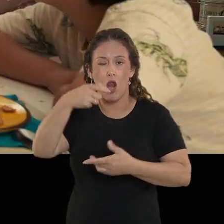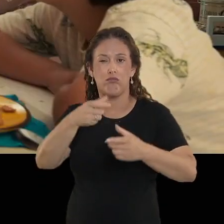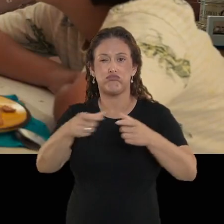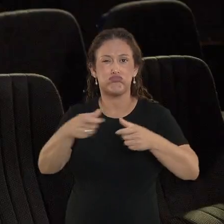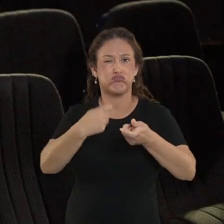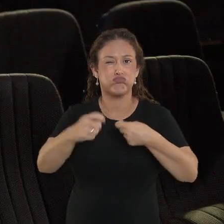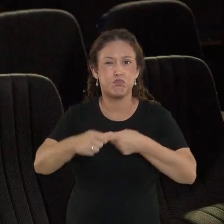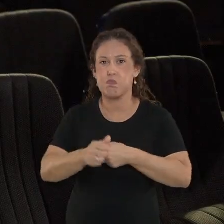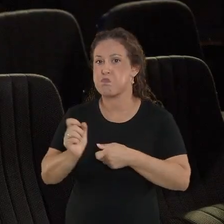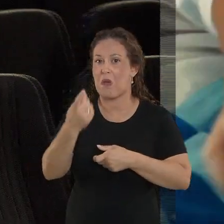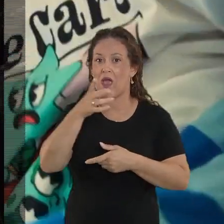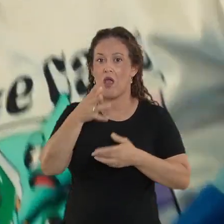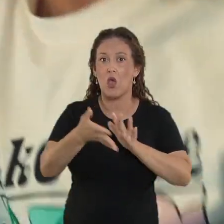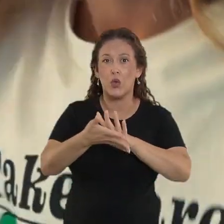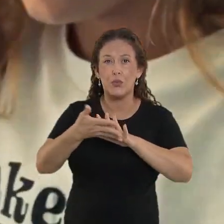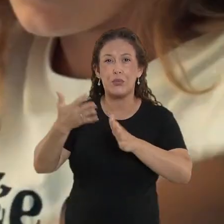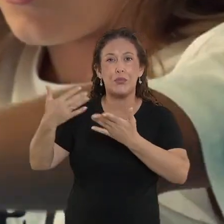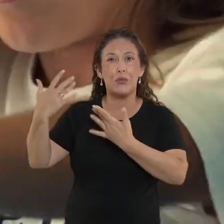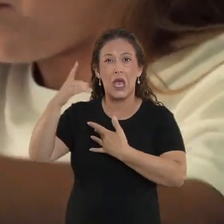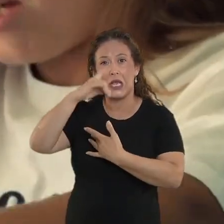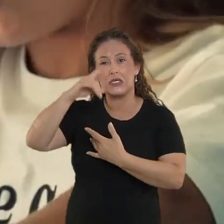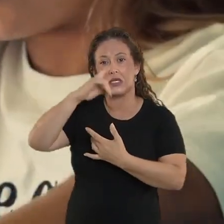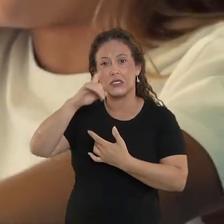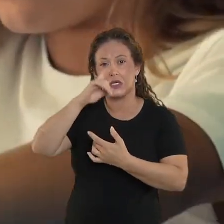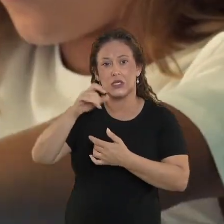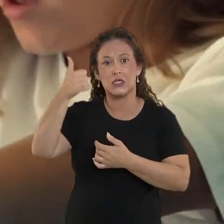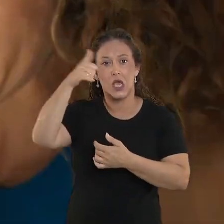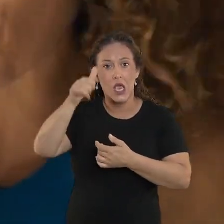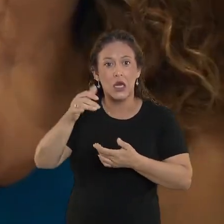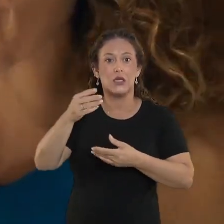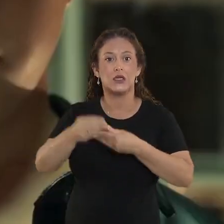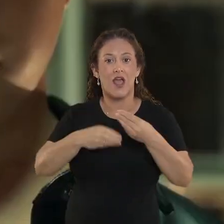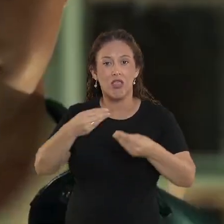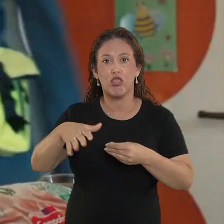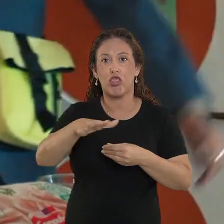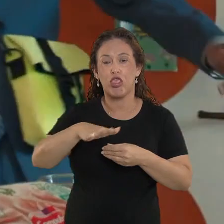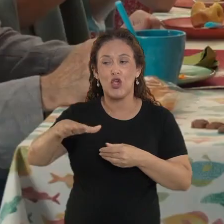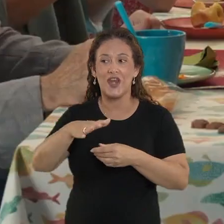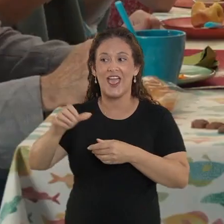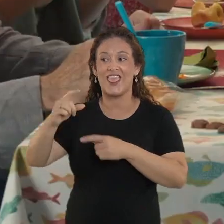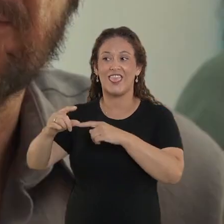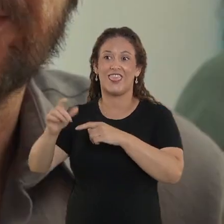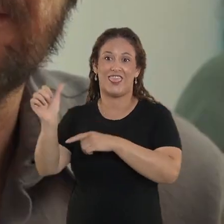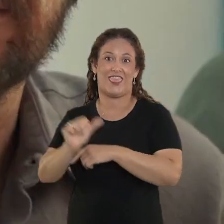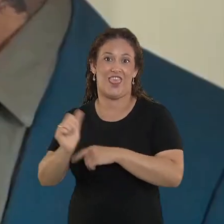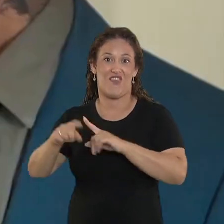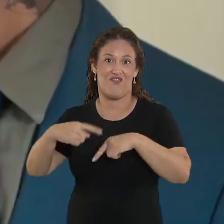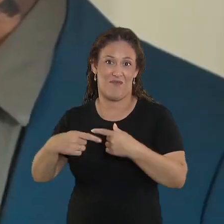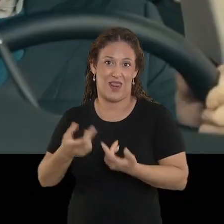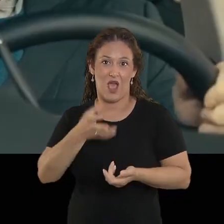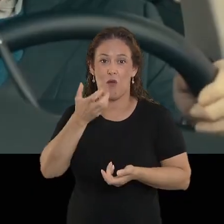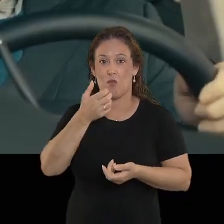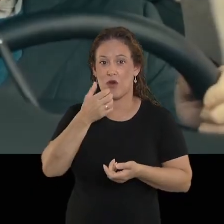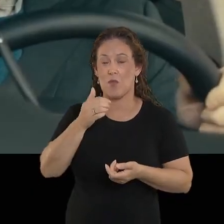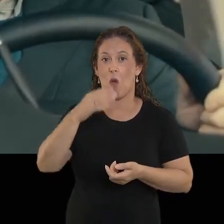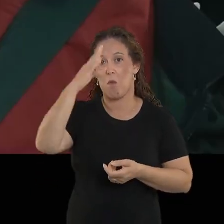español y que pues desde hace ya algunos años pues se ha movido hacia el terreno del cine familiar,